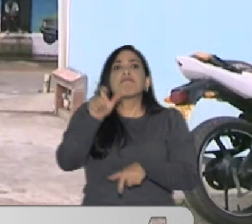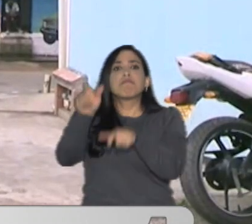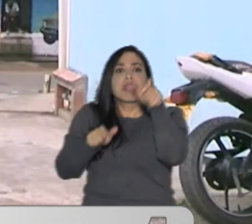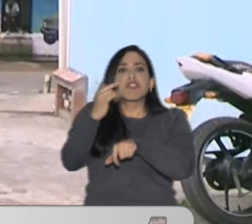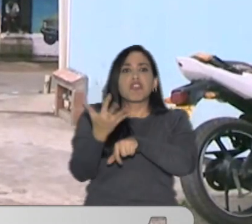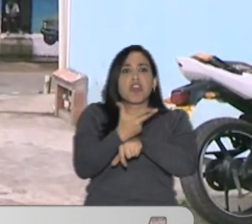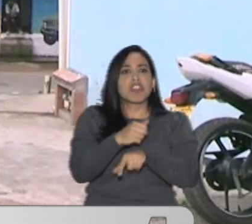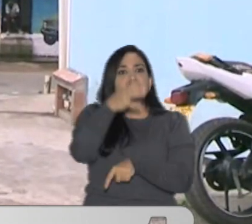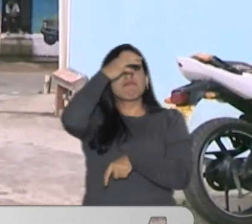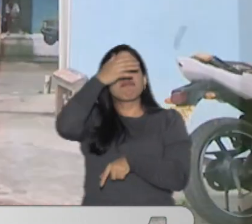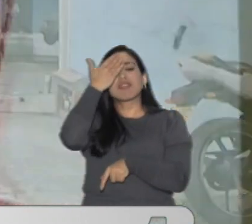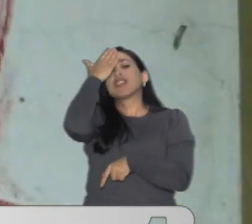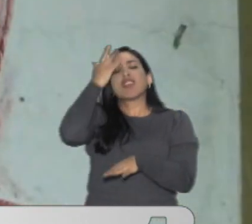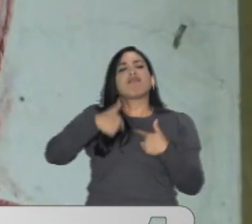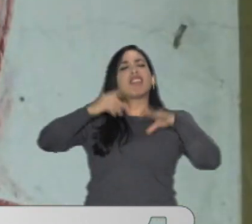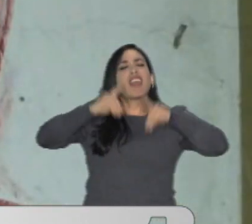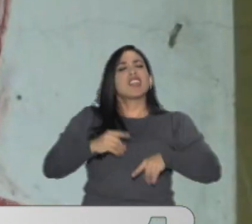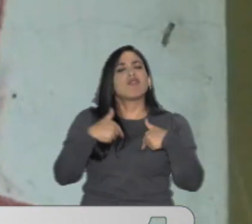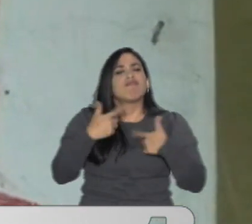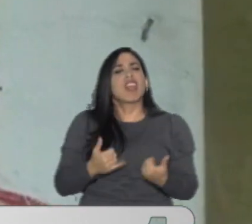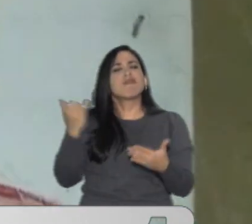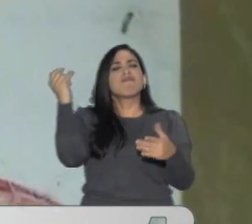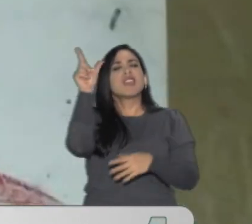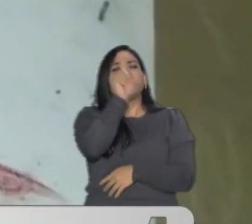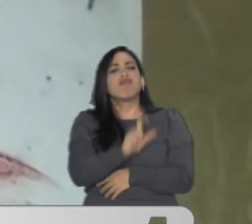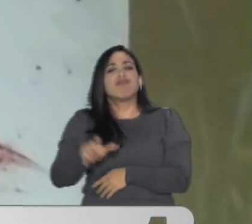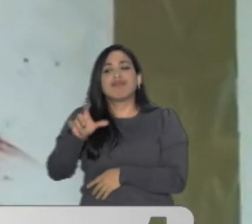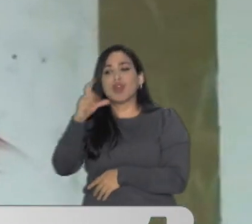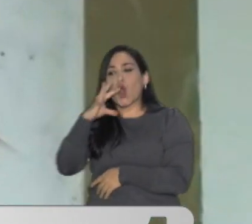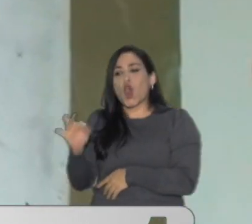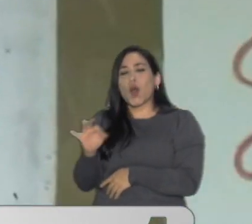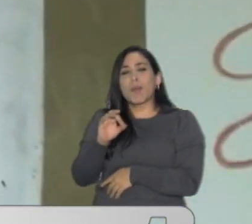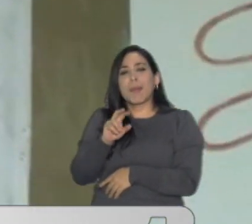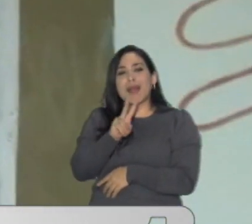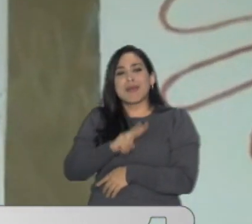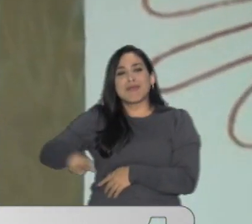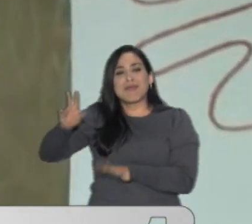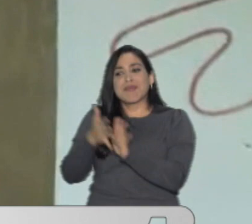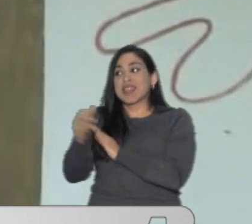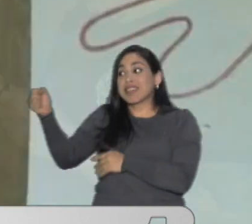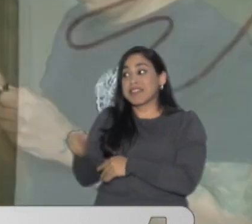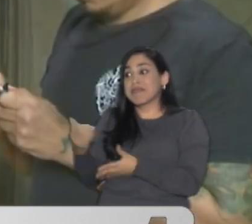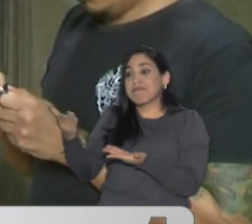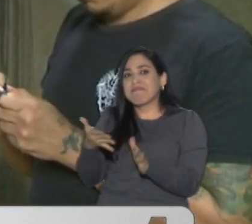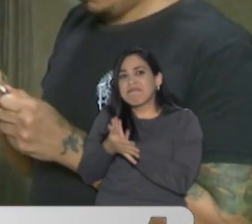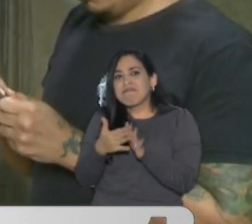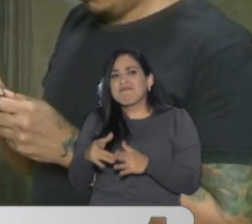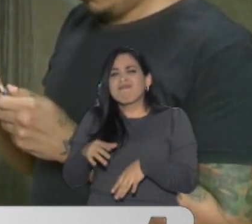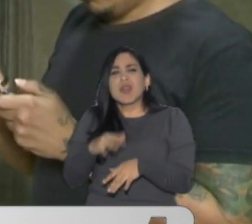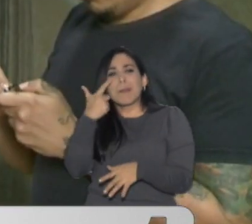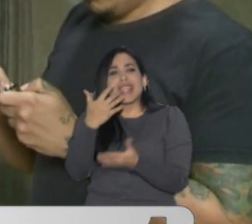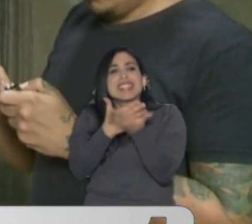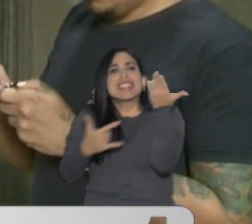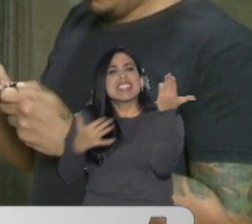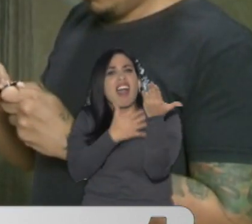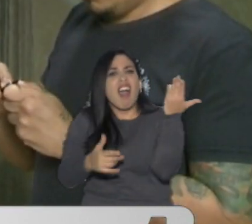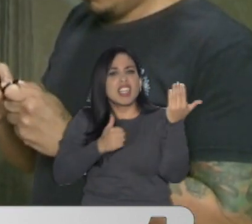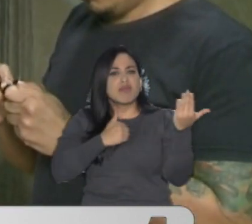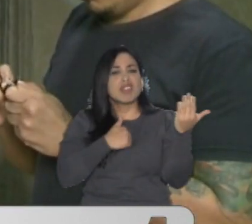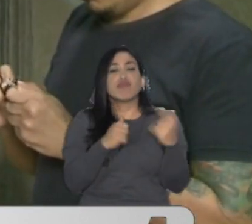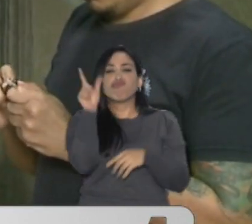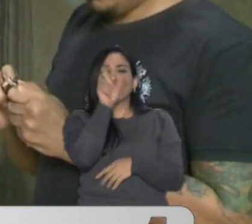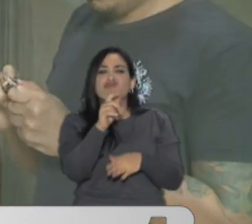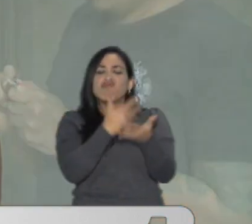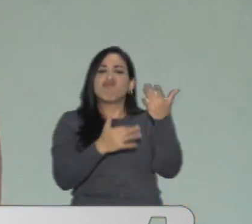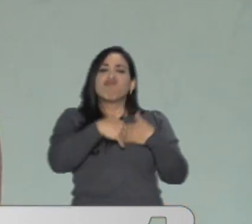varias figuras que ha decidido pintar un artista vallecaucano, Julián Castillo, que nos acompaña en este momento con sangre. Julián, primero, ¿por qué